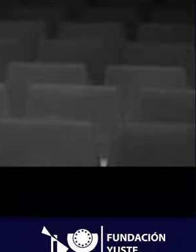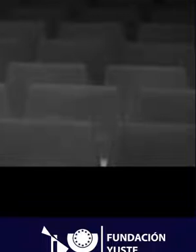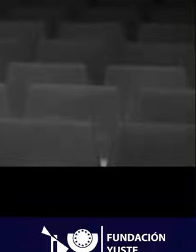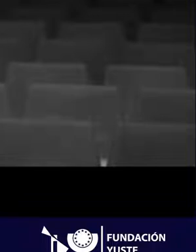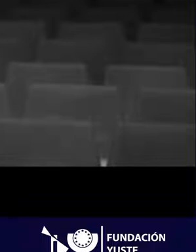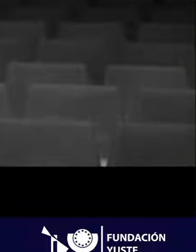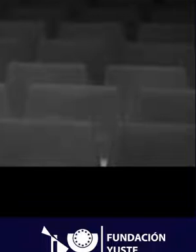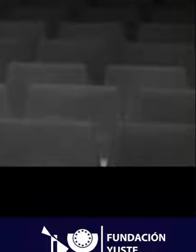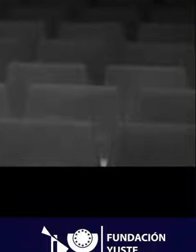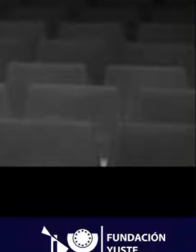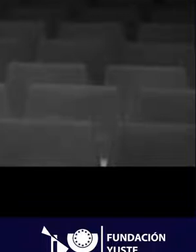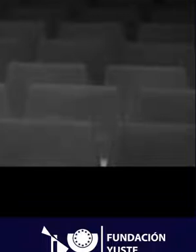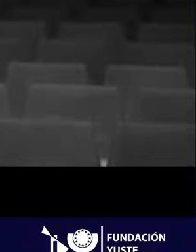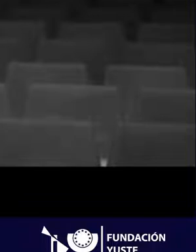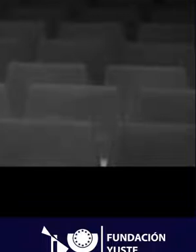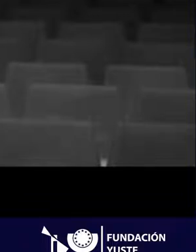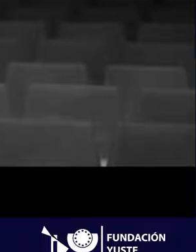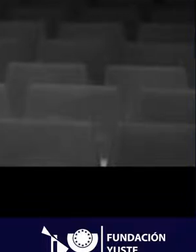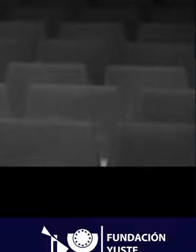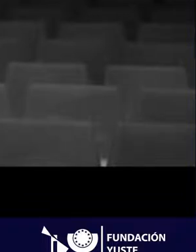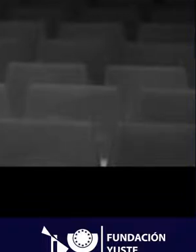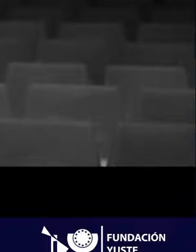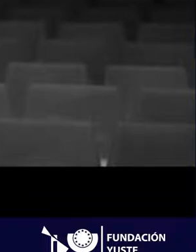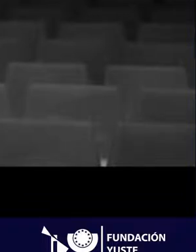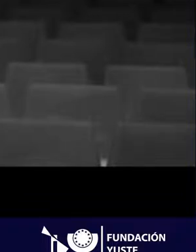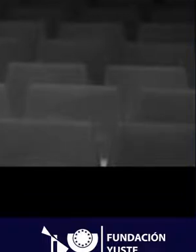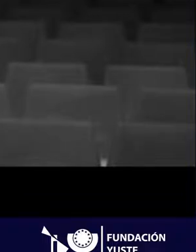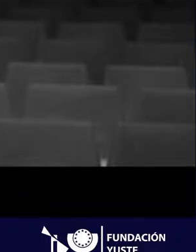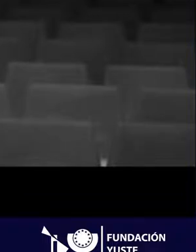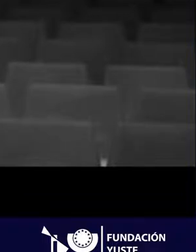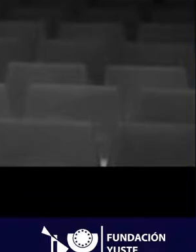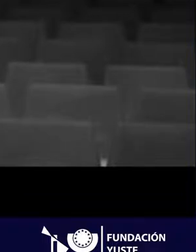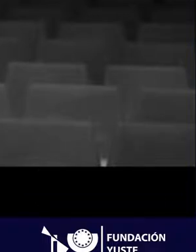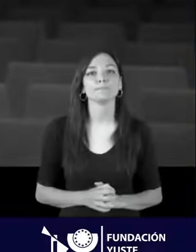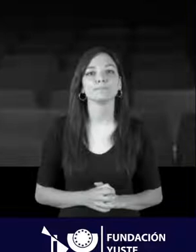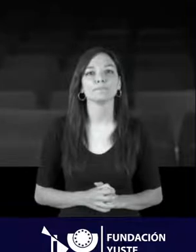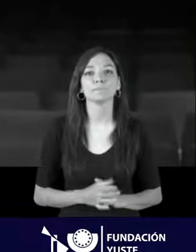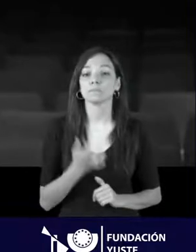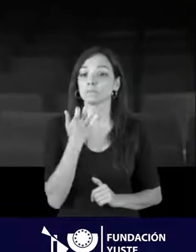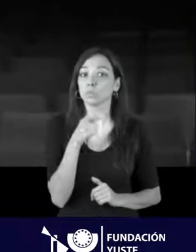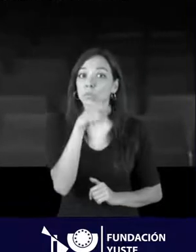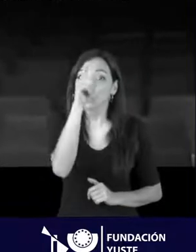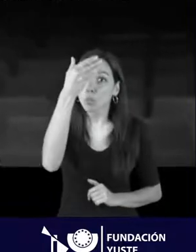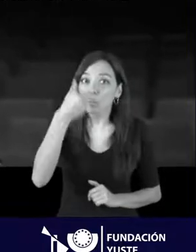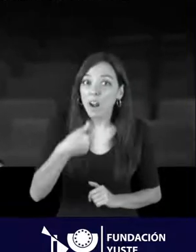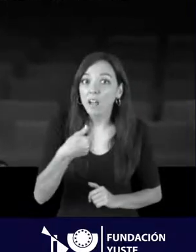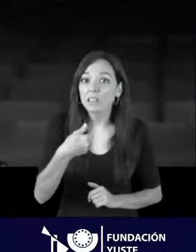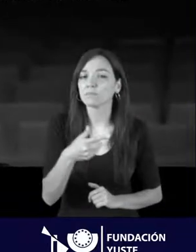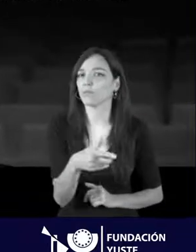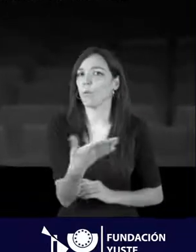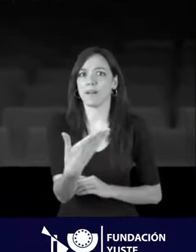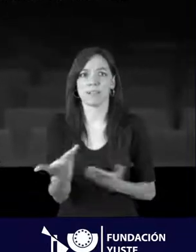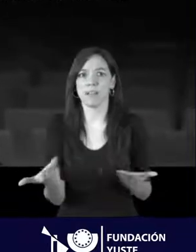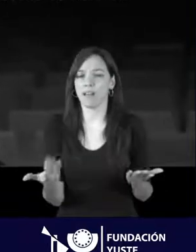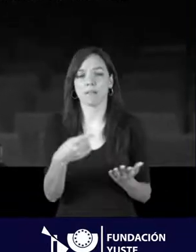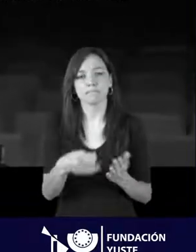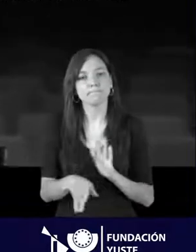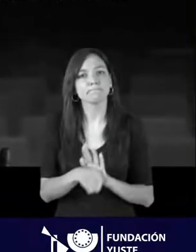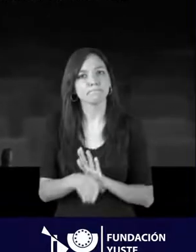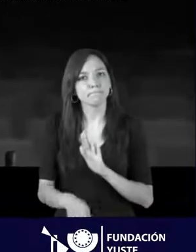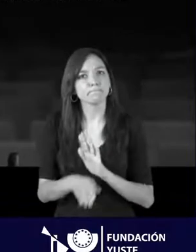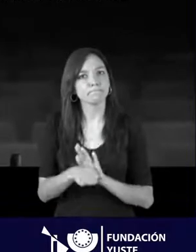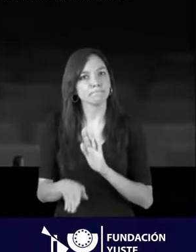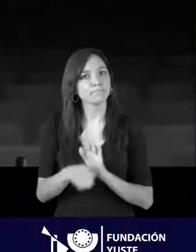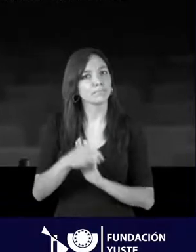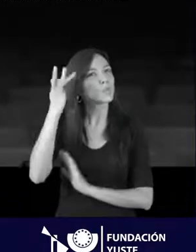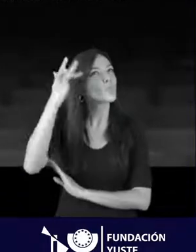básica a través de los cursos de lengua de signo formamos a personas oyentes y podemos hacerlo tener No pasa